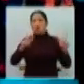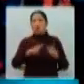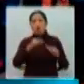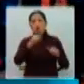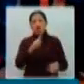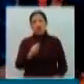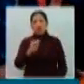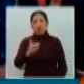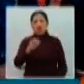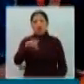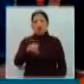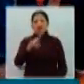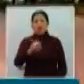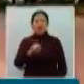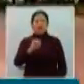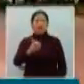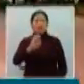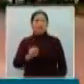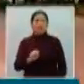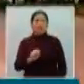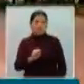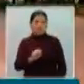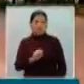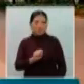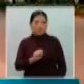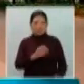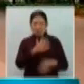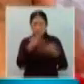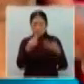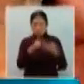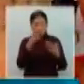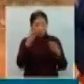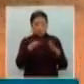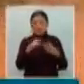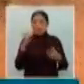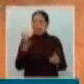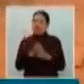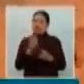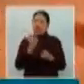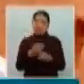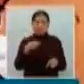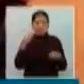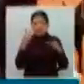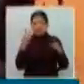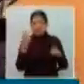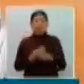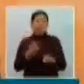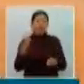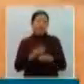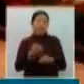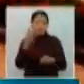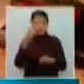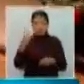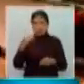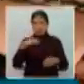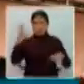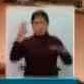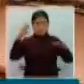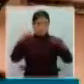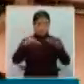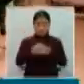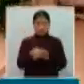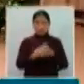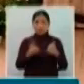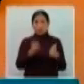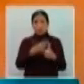el lugar del Tipnis. Este lugar ha sido un lugar realmente muy difícil de poder visitarlo, porque hay que,